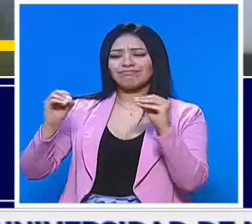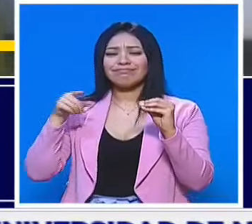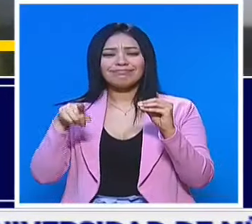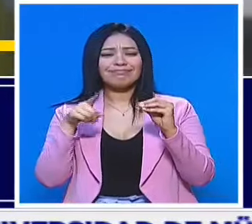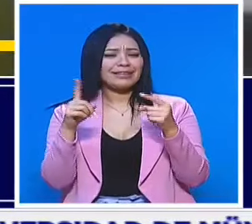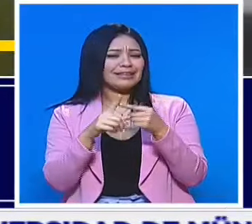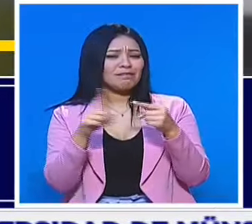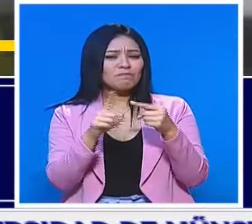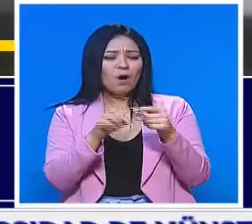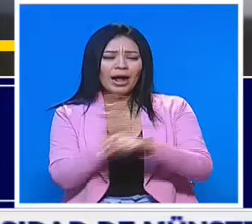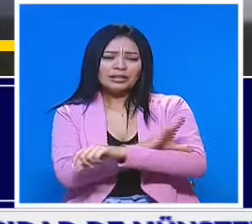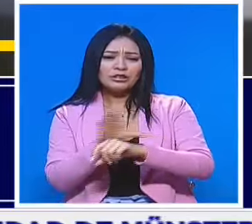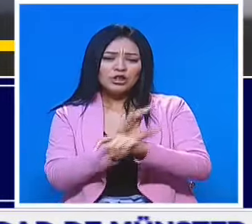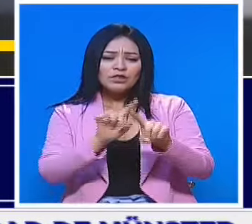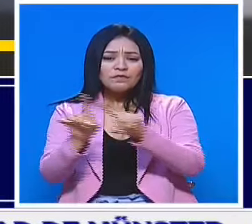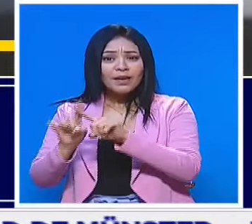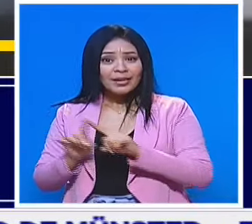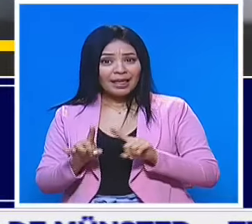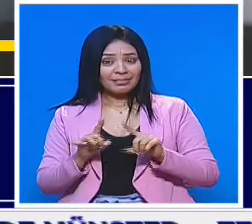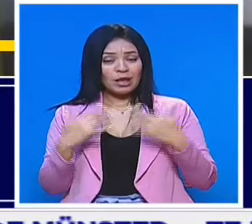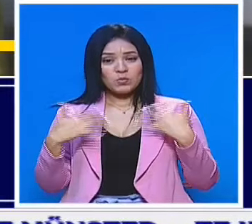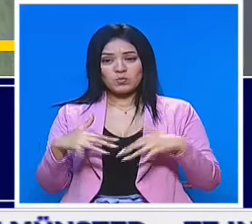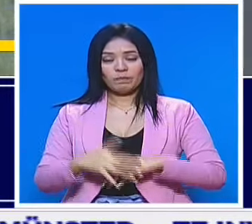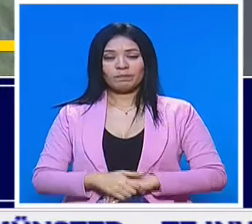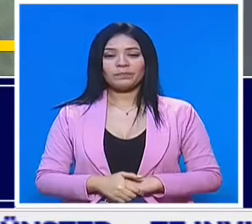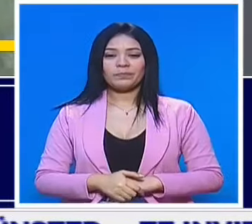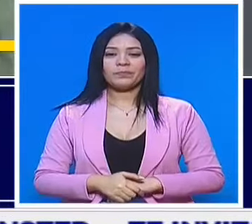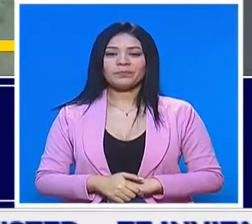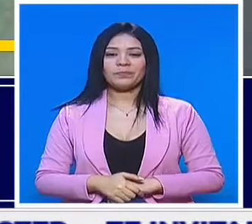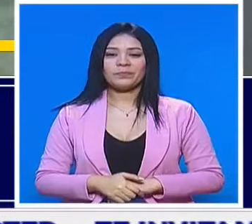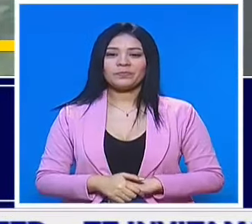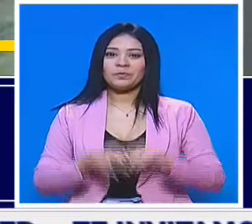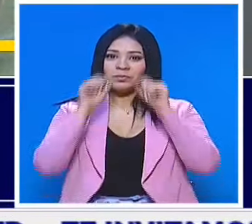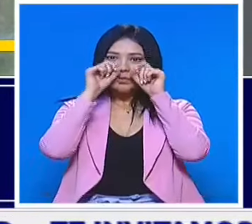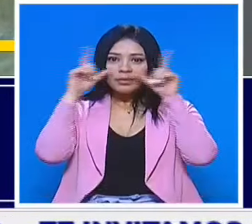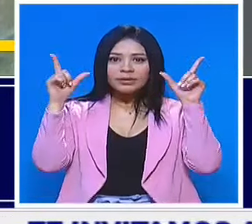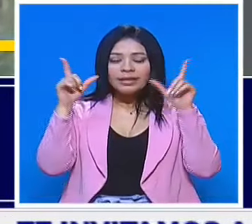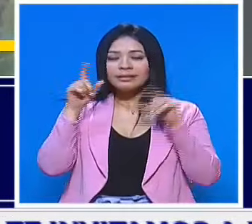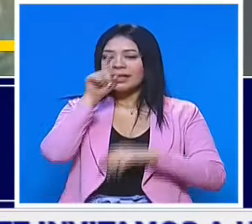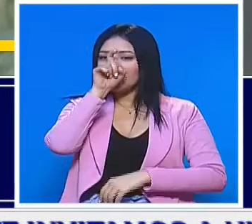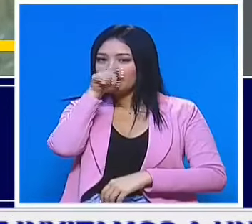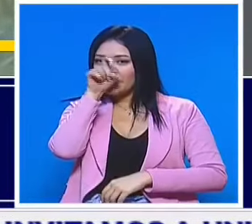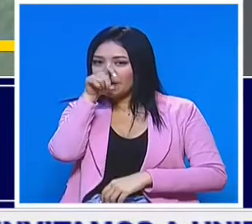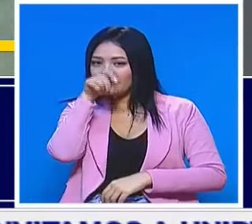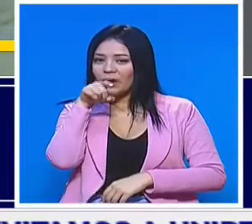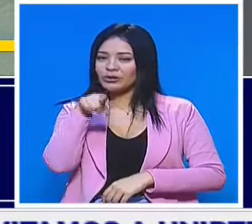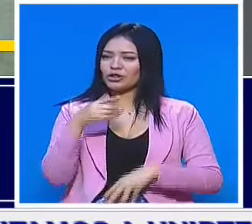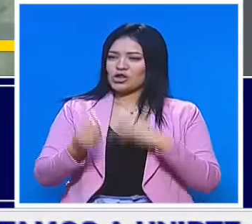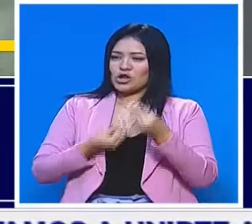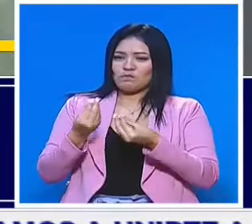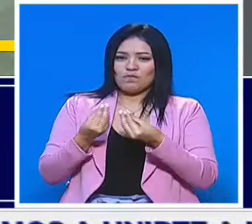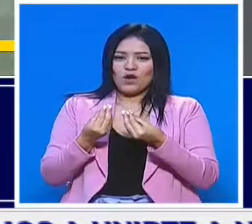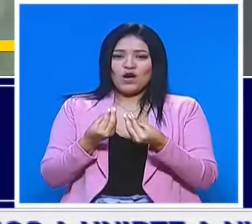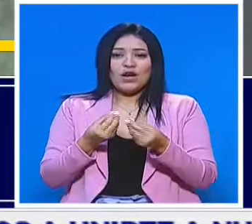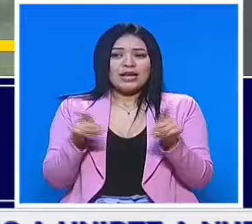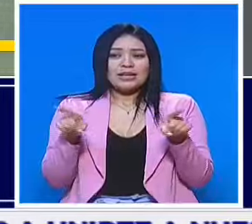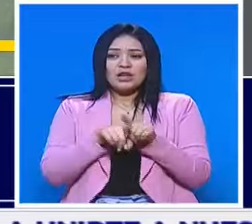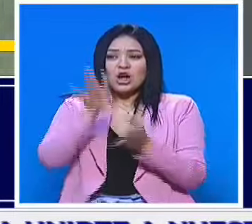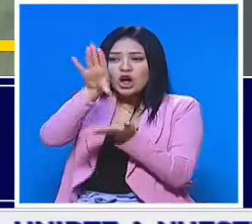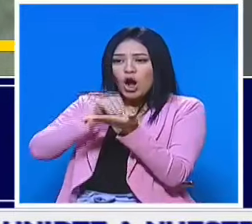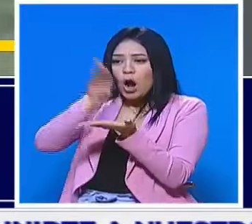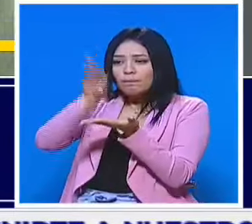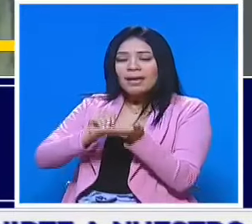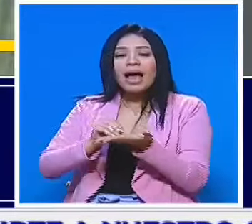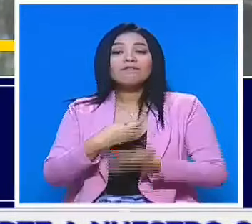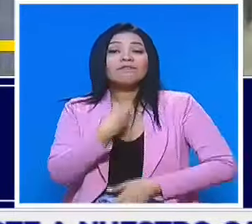del rock hasta las últimas novedades del pop. Lo más sorprendente de Luis es su capacidad para imitar las voces y entonaciones de las